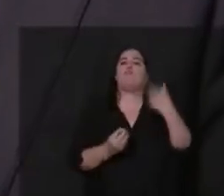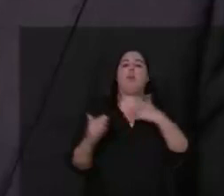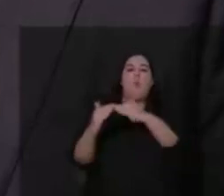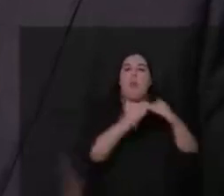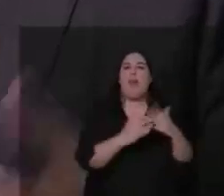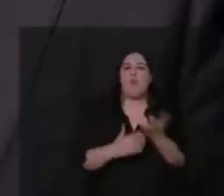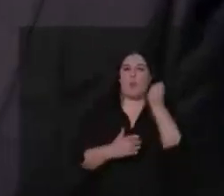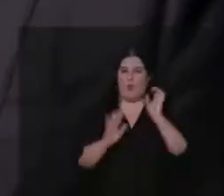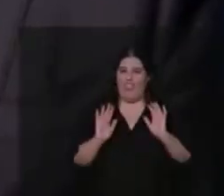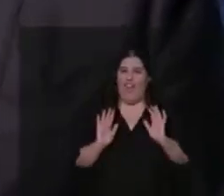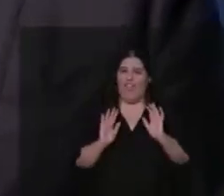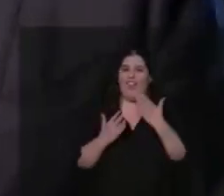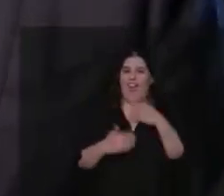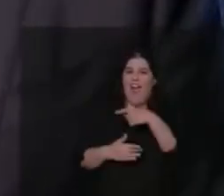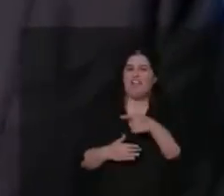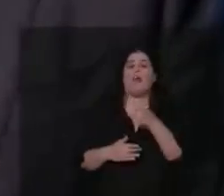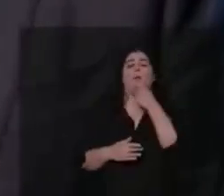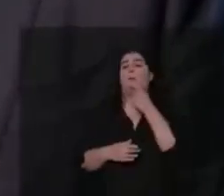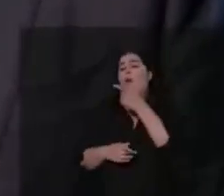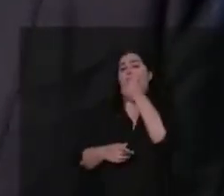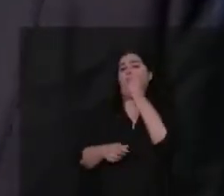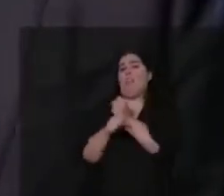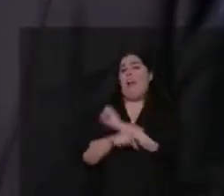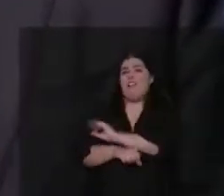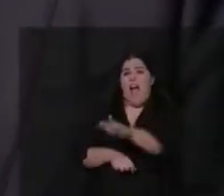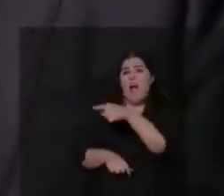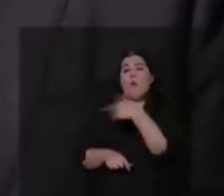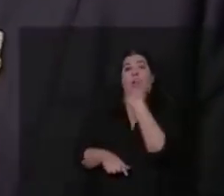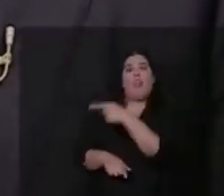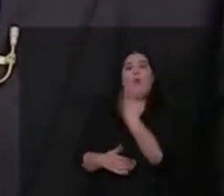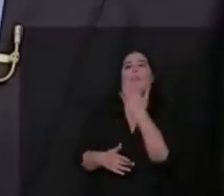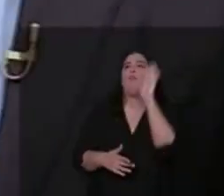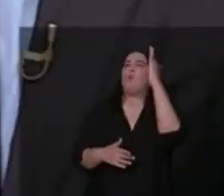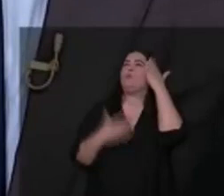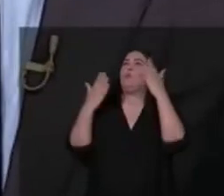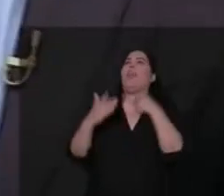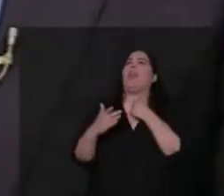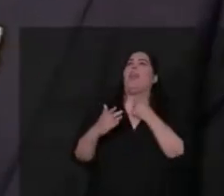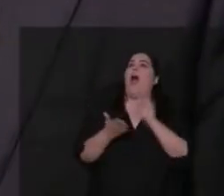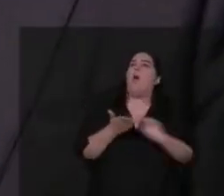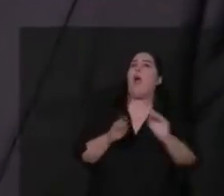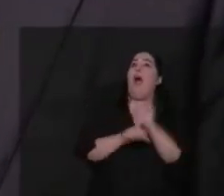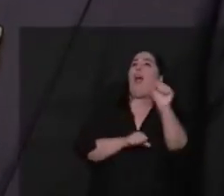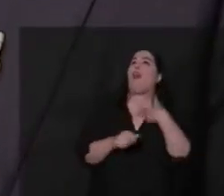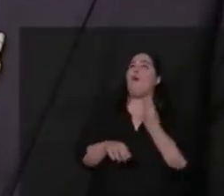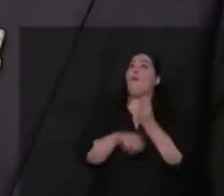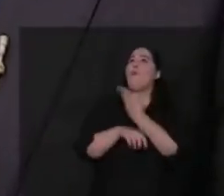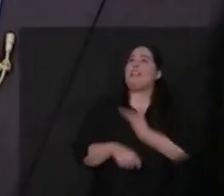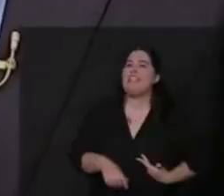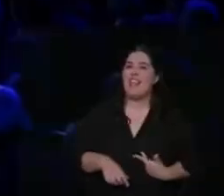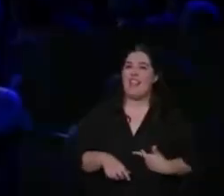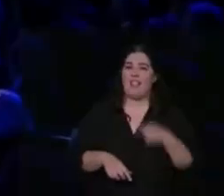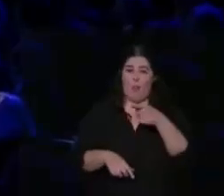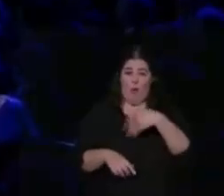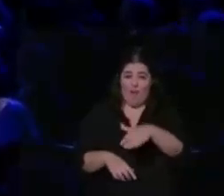oportunidades. Permite que el hijo de un peón rural pueda soñar con ser abogado o presidente. ¿Vas a arancelar la